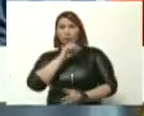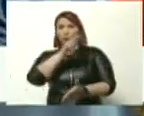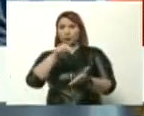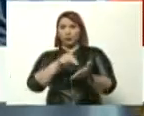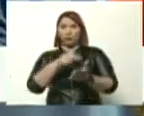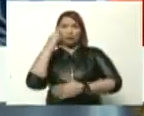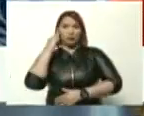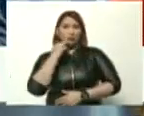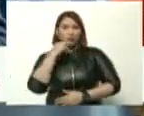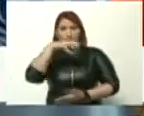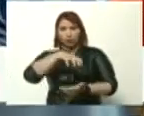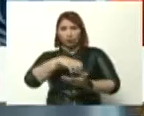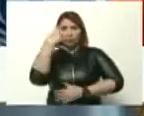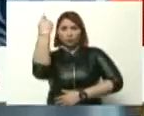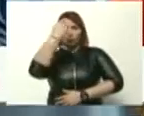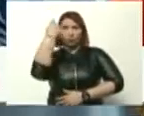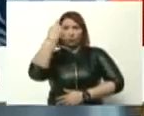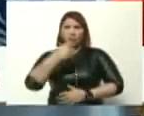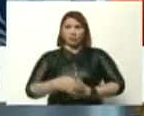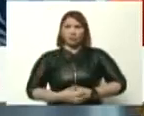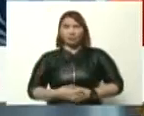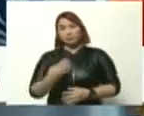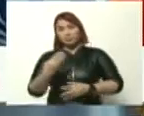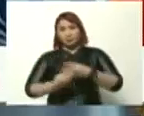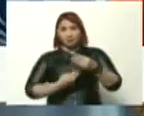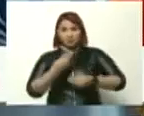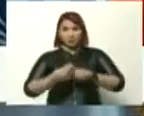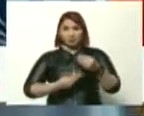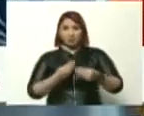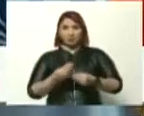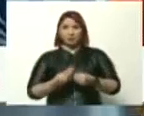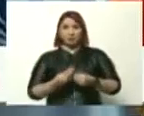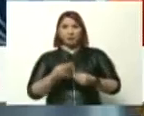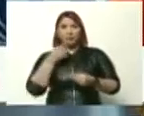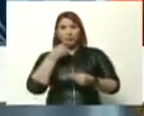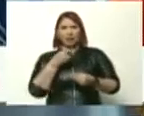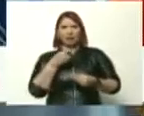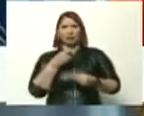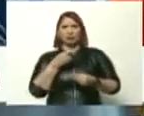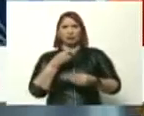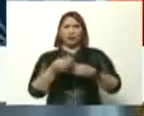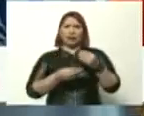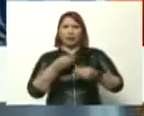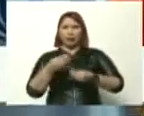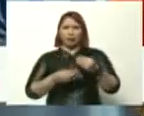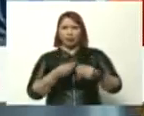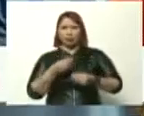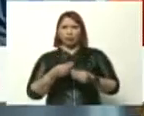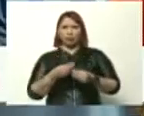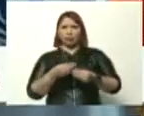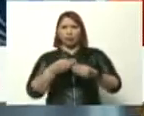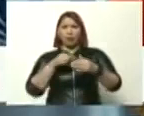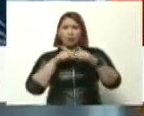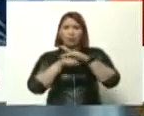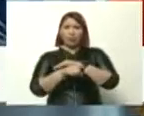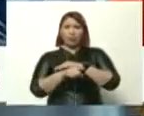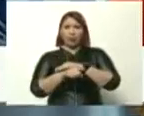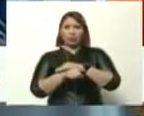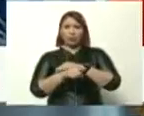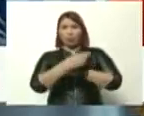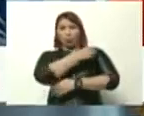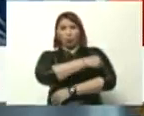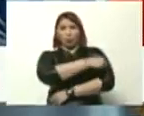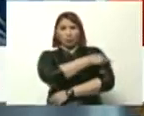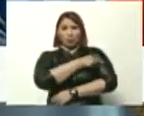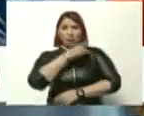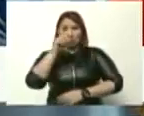Bolivariana del Estado Apure, se logró establecer que dicho boquete fue realizado desde la parte interna, al mismo tiempo que se